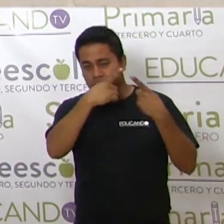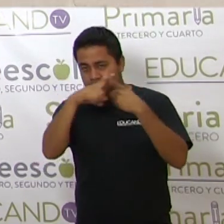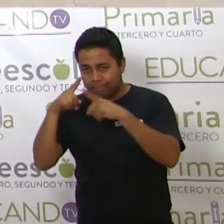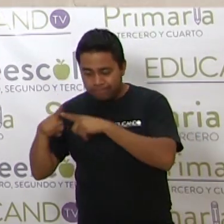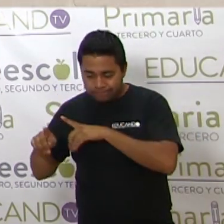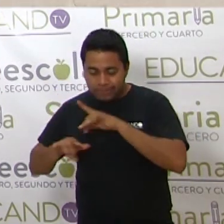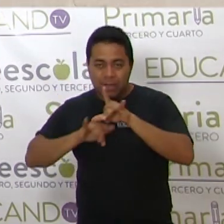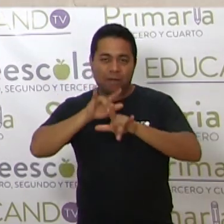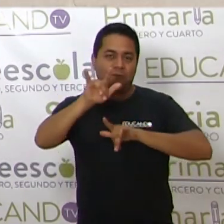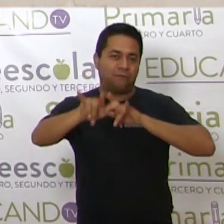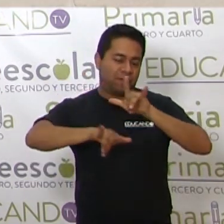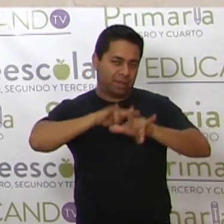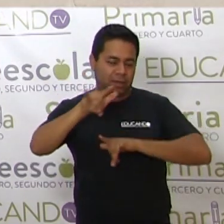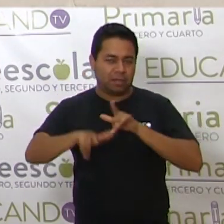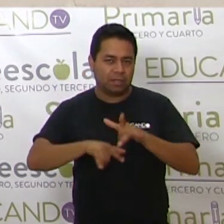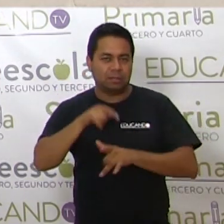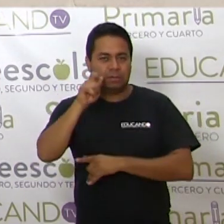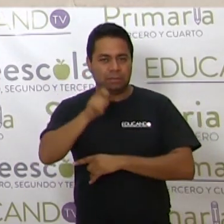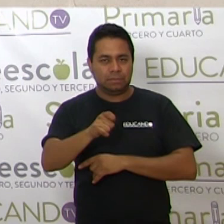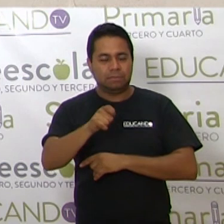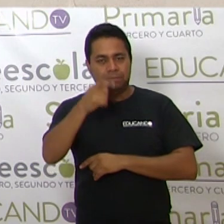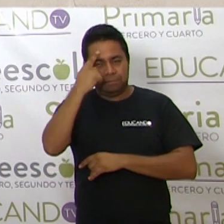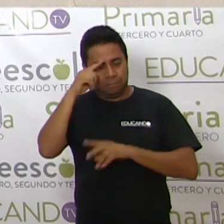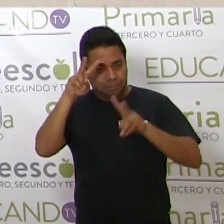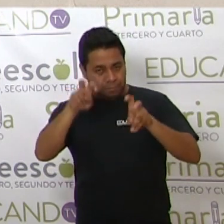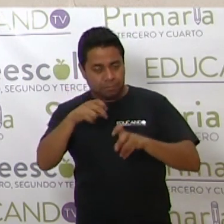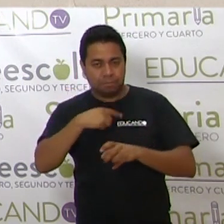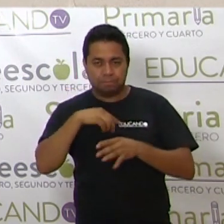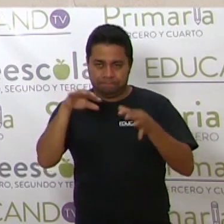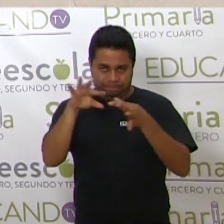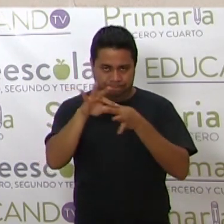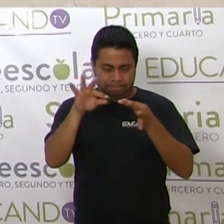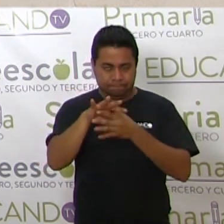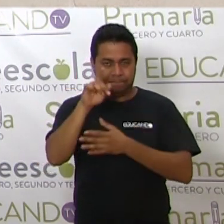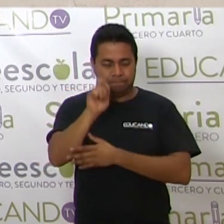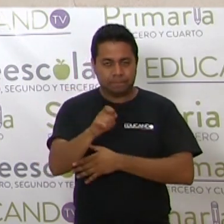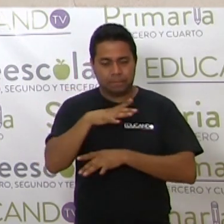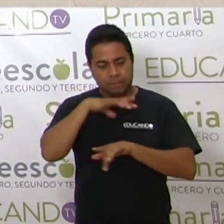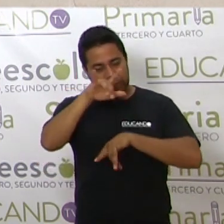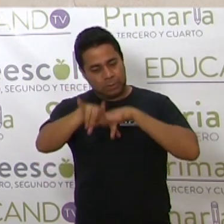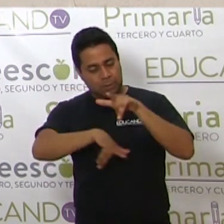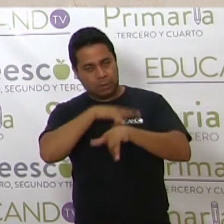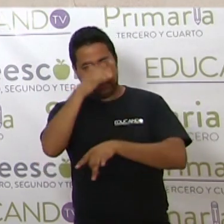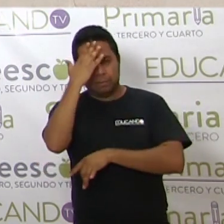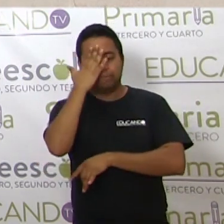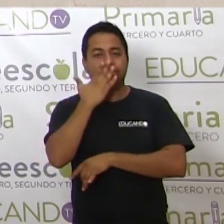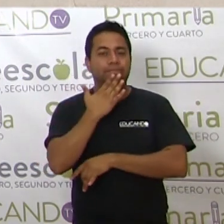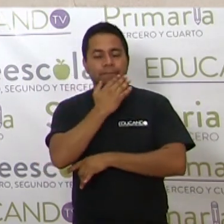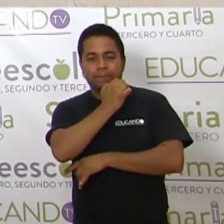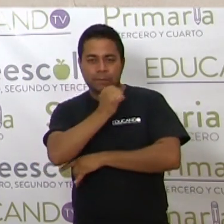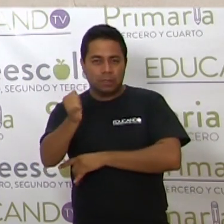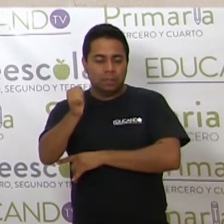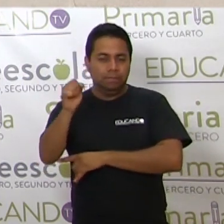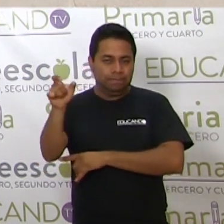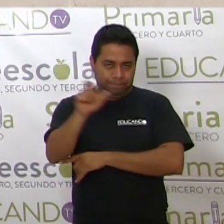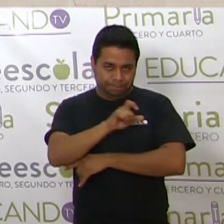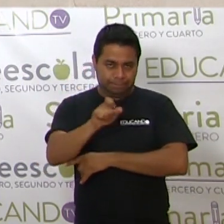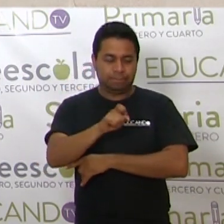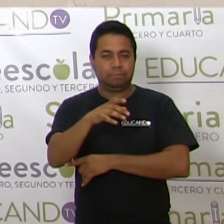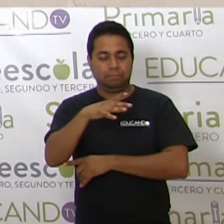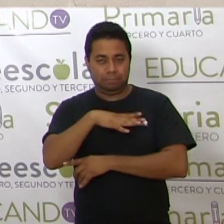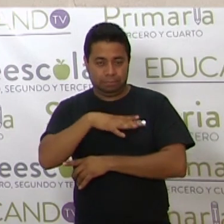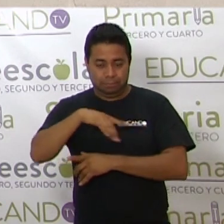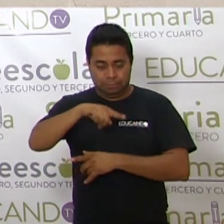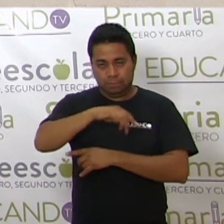ferias y que desde el tema que yo te voy a platicar hay una muy famosa que se hace en la fiesta grande de los